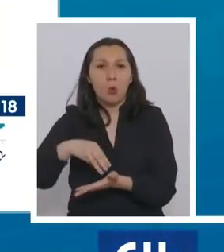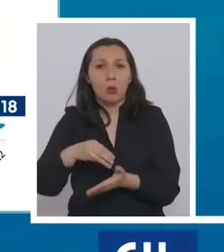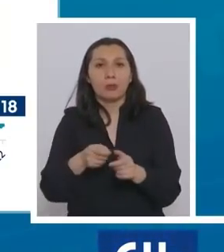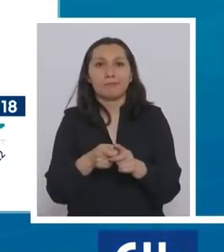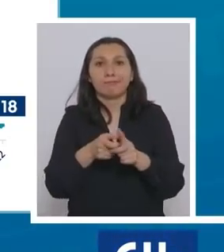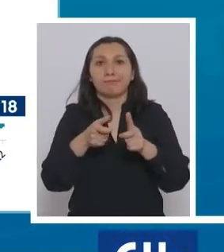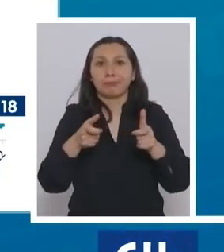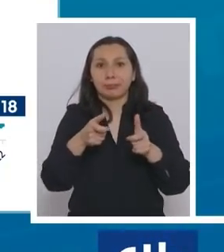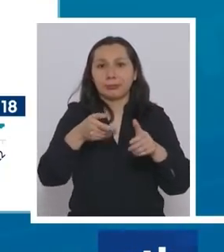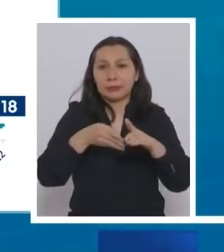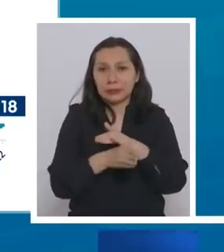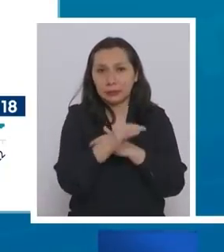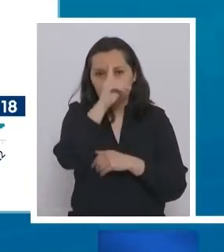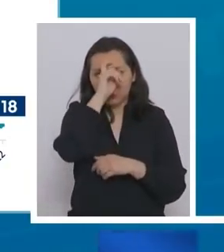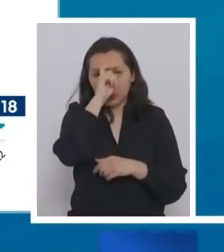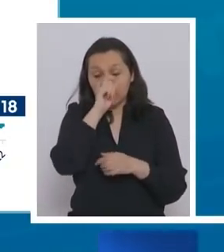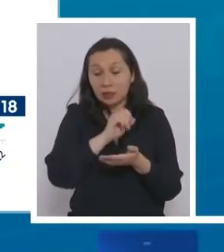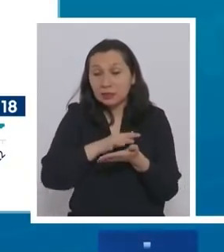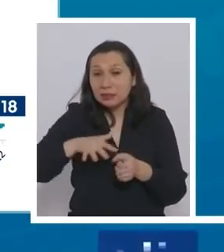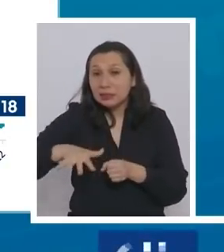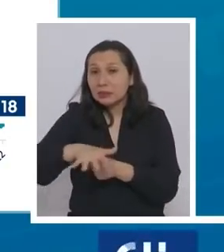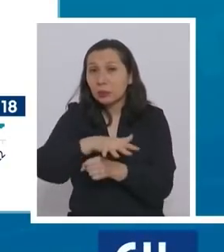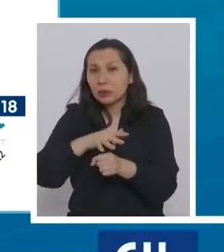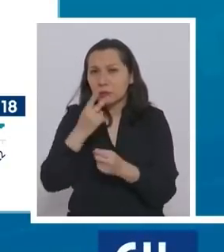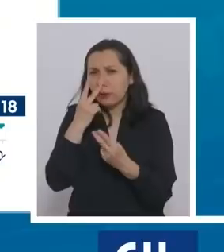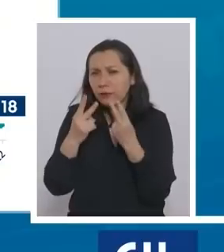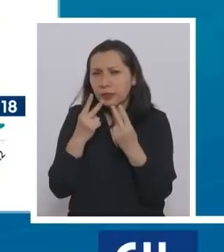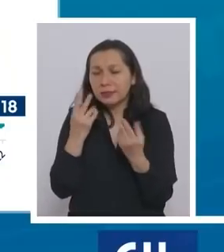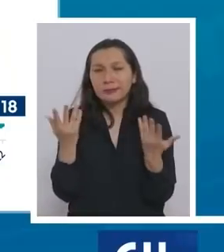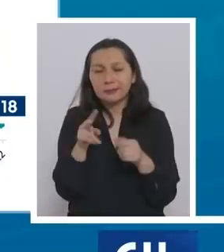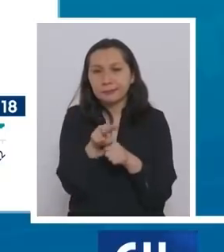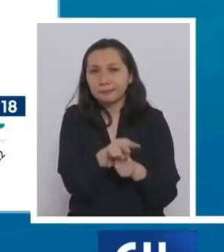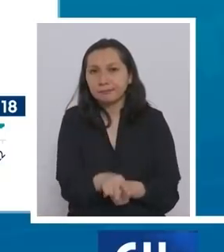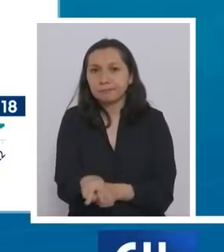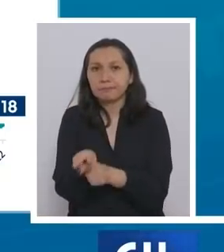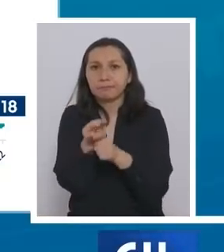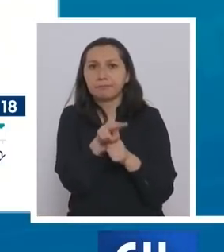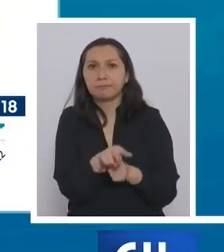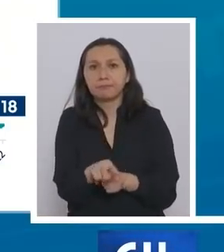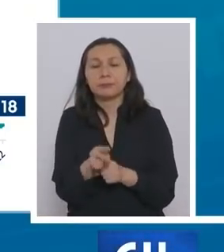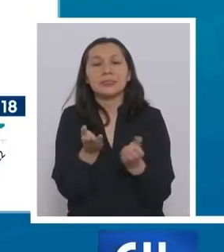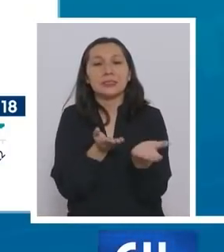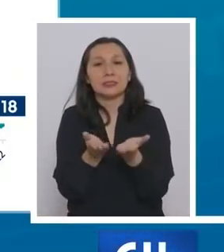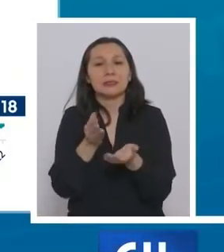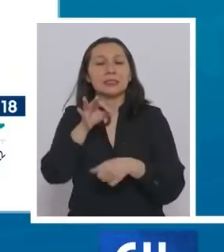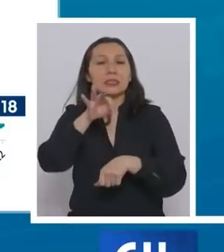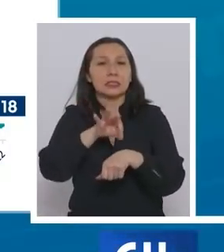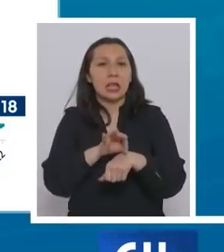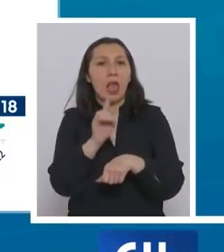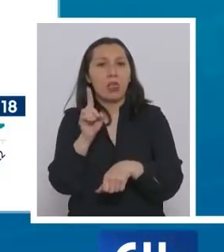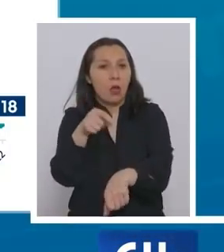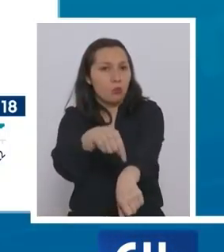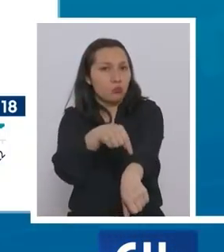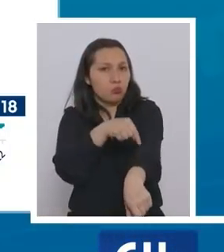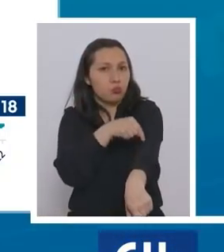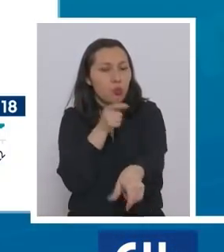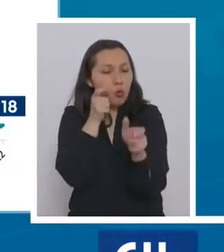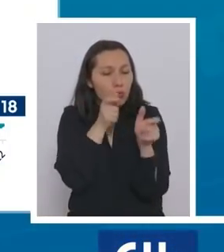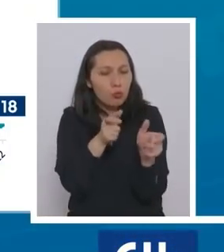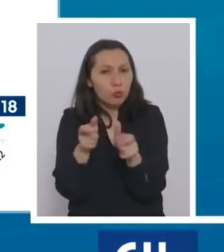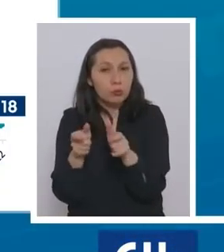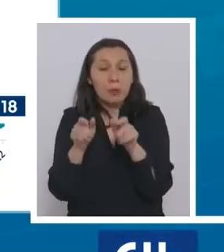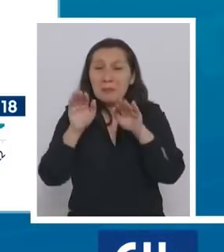Esta situación y su evolución está siendo, como digo, monitoreada constantemente por los servicios de salud de cada territorio.